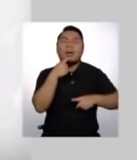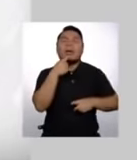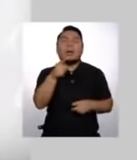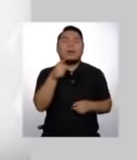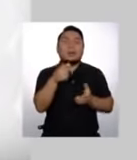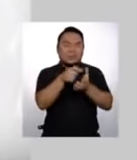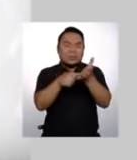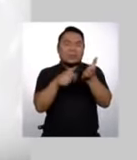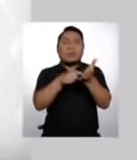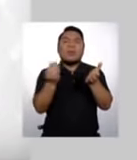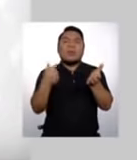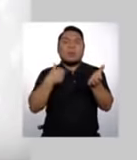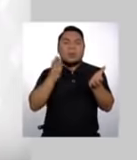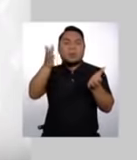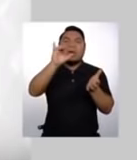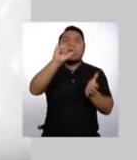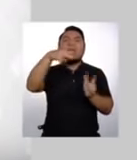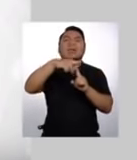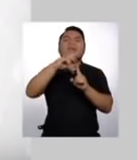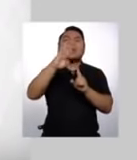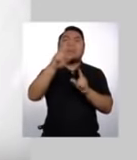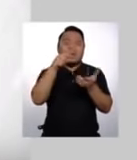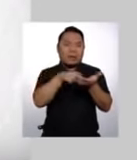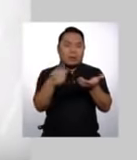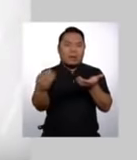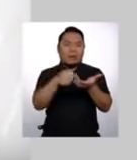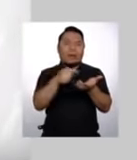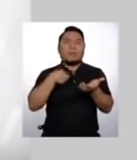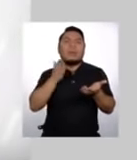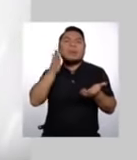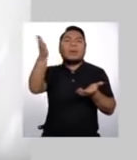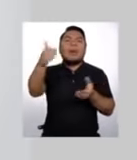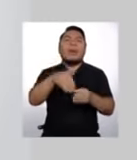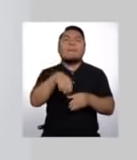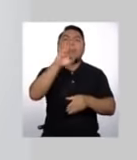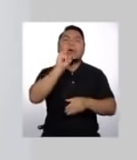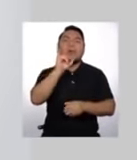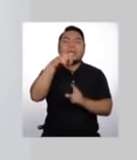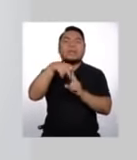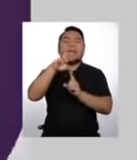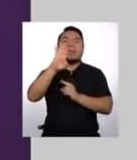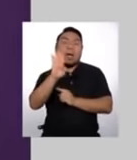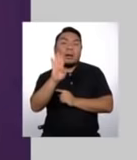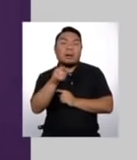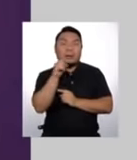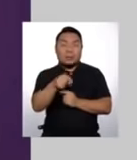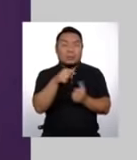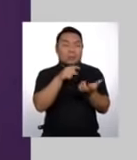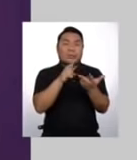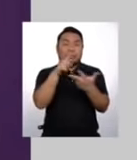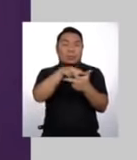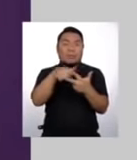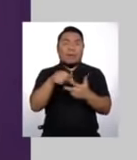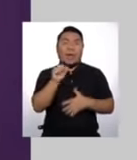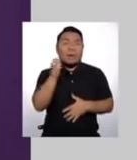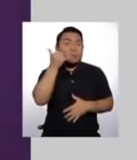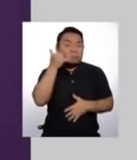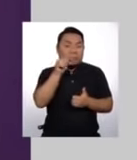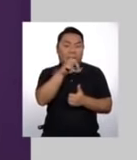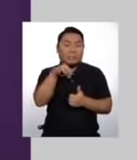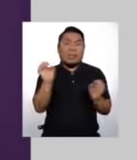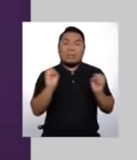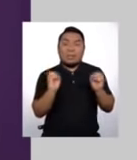electrónica Tunki de Interbank. Así podrás retirar el bono en cualquier cajero GlobalNet. Si no cuentas con la aplicación, descárgala en tu celular